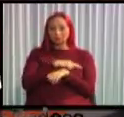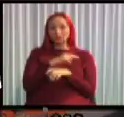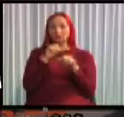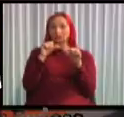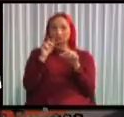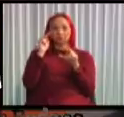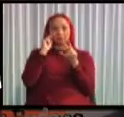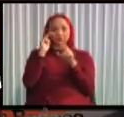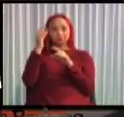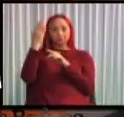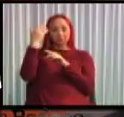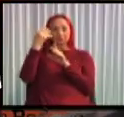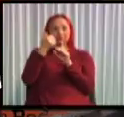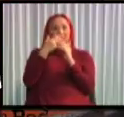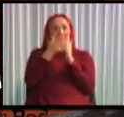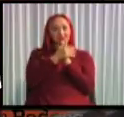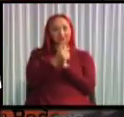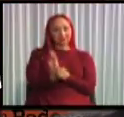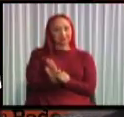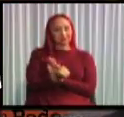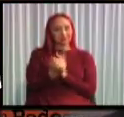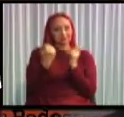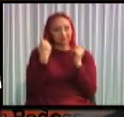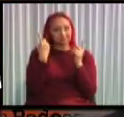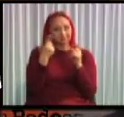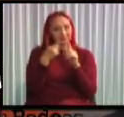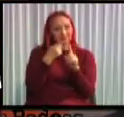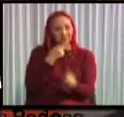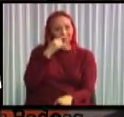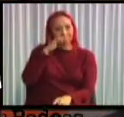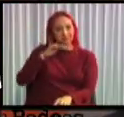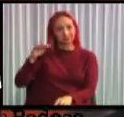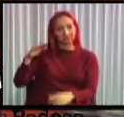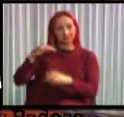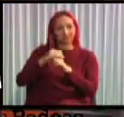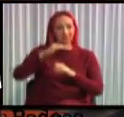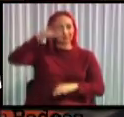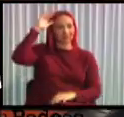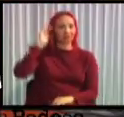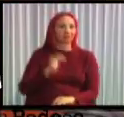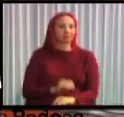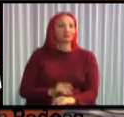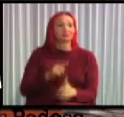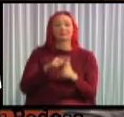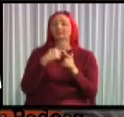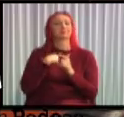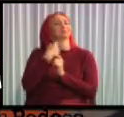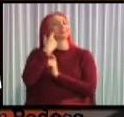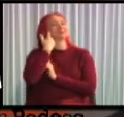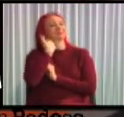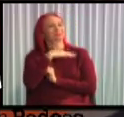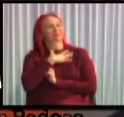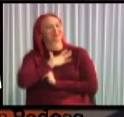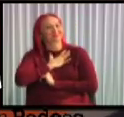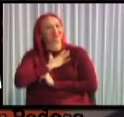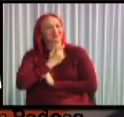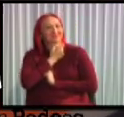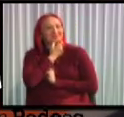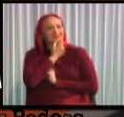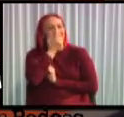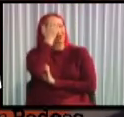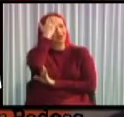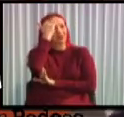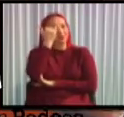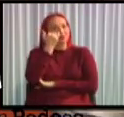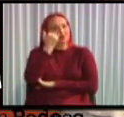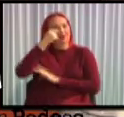nos dieron esas destrezas desde pequeño, las hacen viejos. A mí me da risa ver que se ponen ahí y levantan